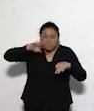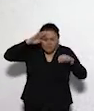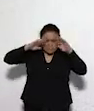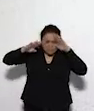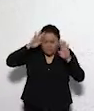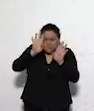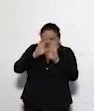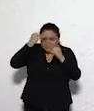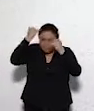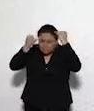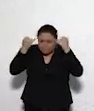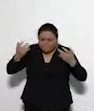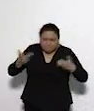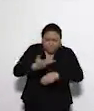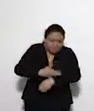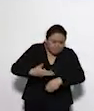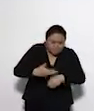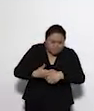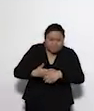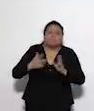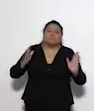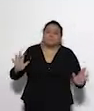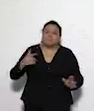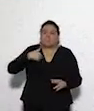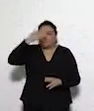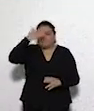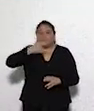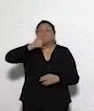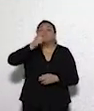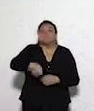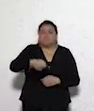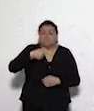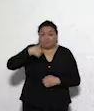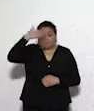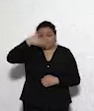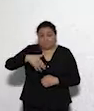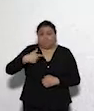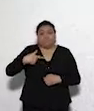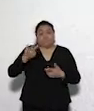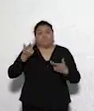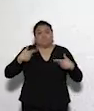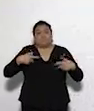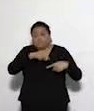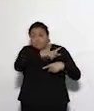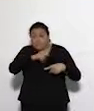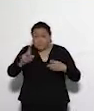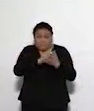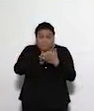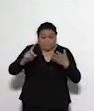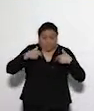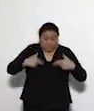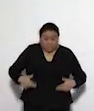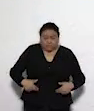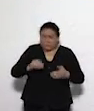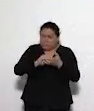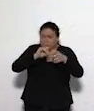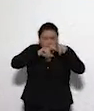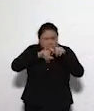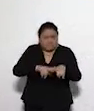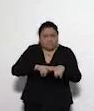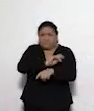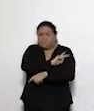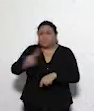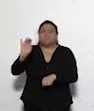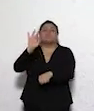El presupuesto es claro: ninguna concesión en materia de democracia y derechos humanos.